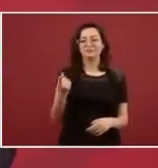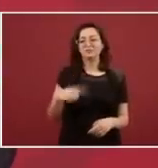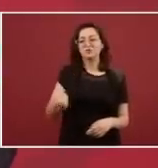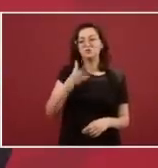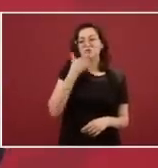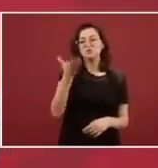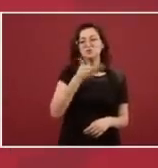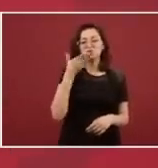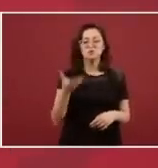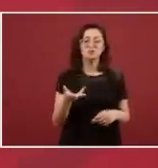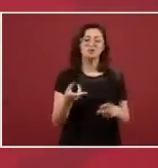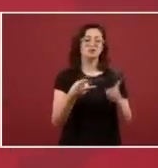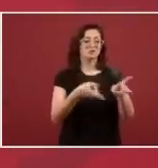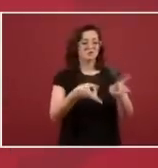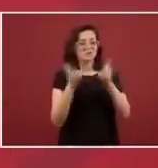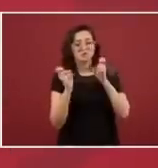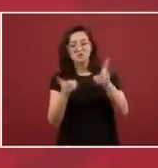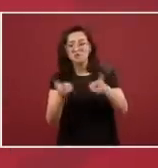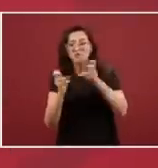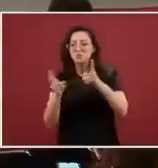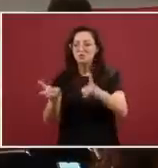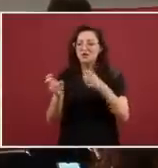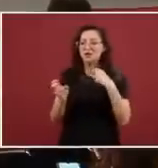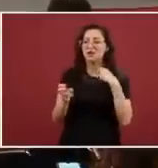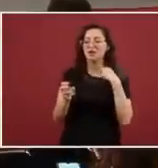robar o vivían